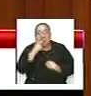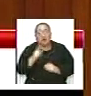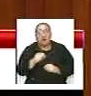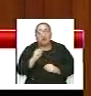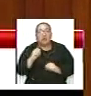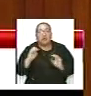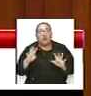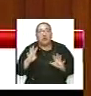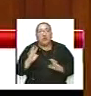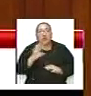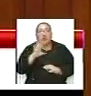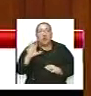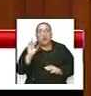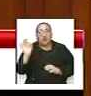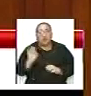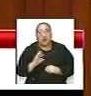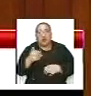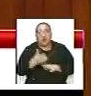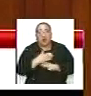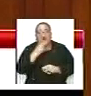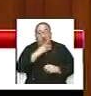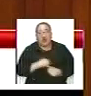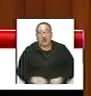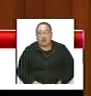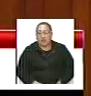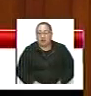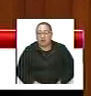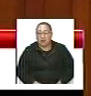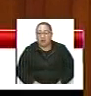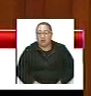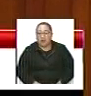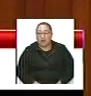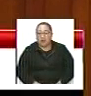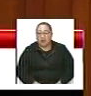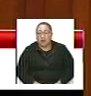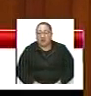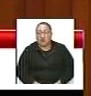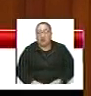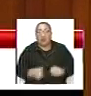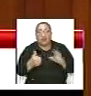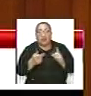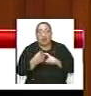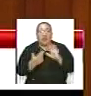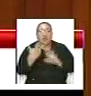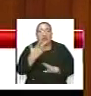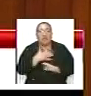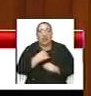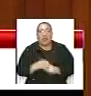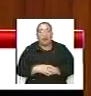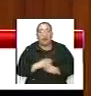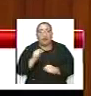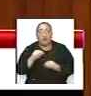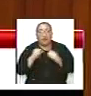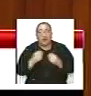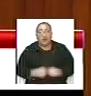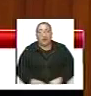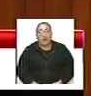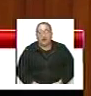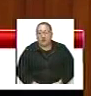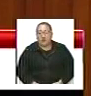3.809, 55% fueron niñas de 6 a 13 años de edad. Y de este grupo